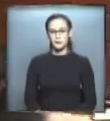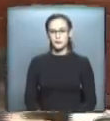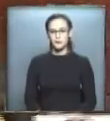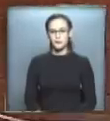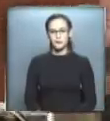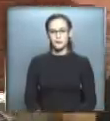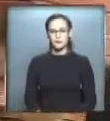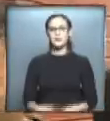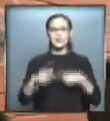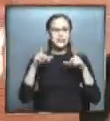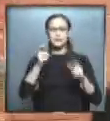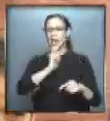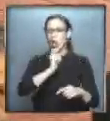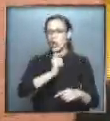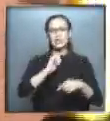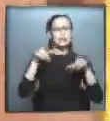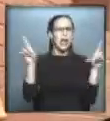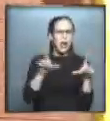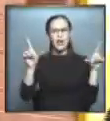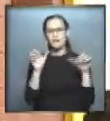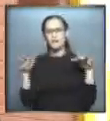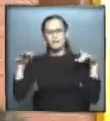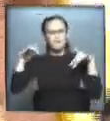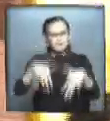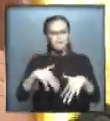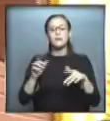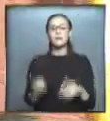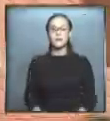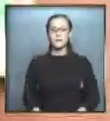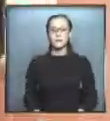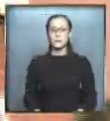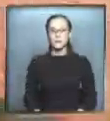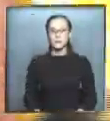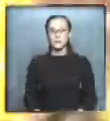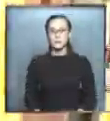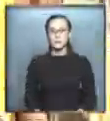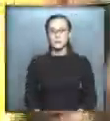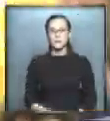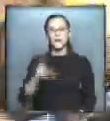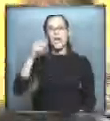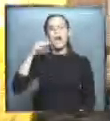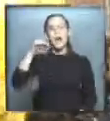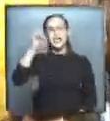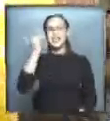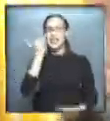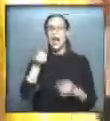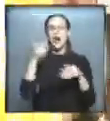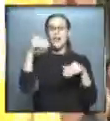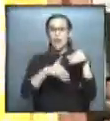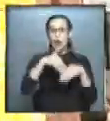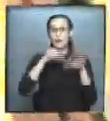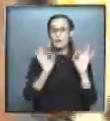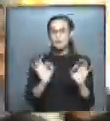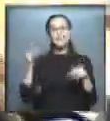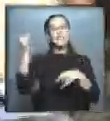En medio de la gran cantidad de gente y por supuesto también de medios, se retira Juan Cabandier luego de votar. Lo hizo como siempre